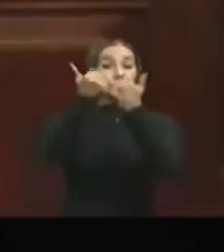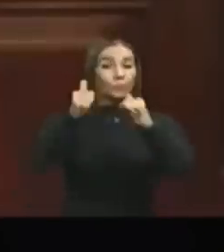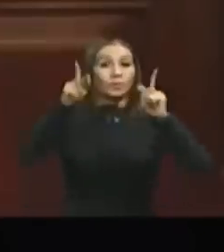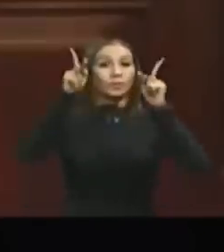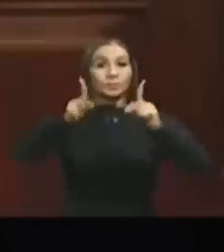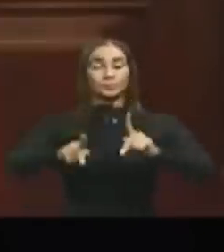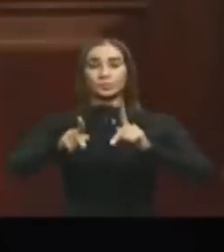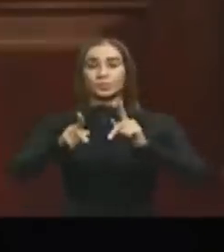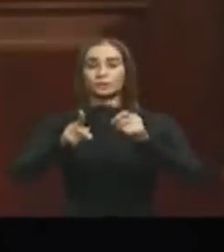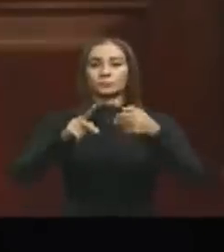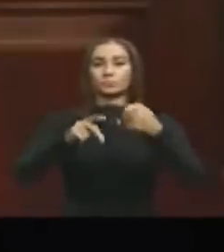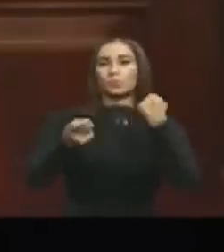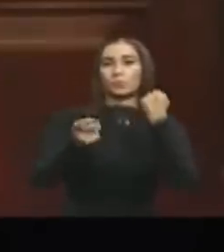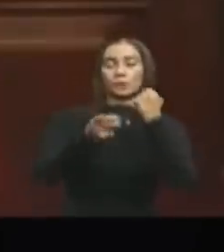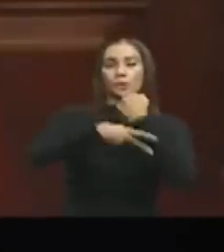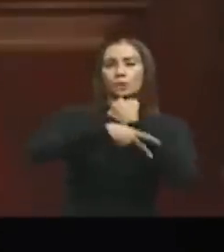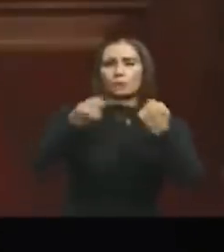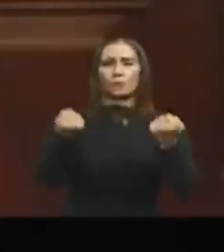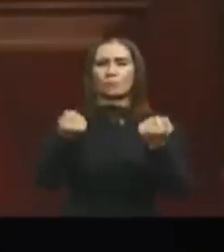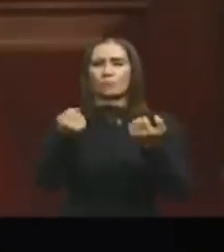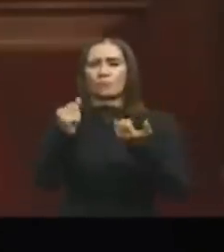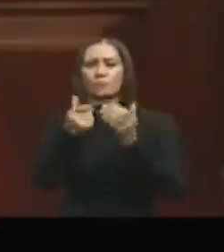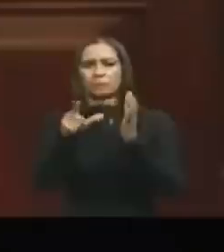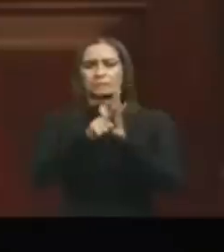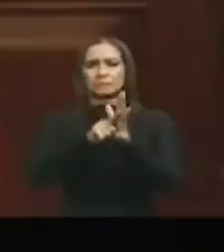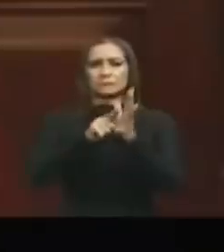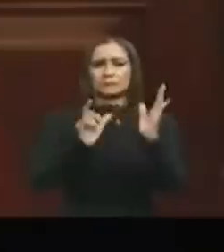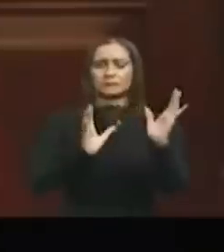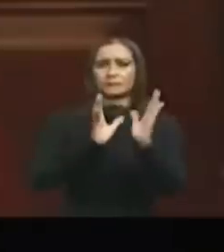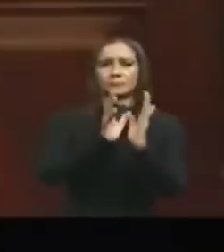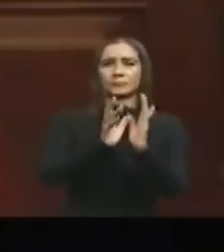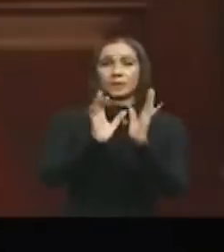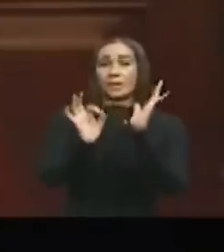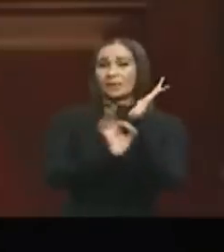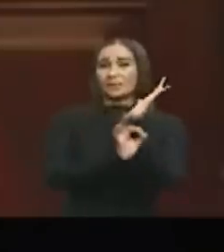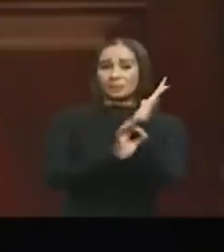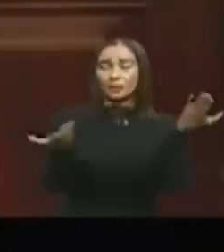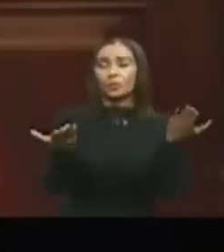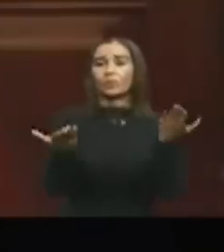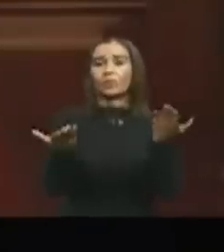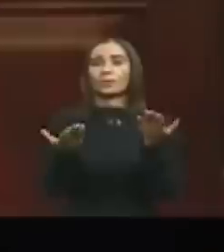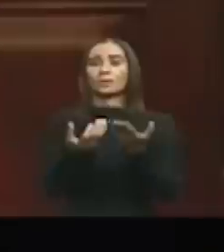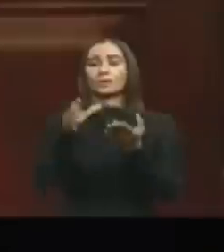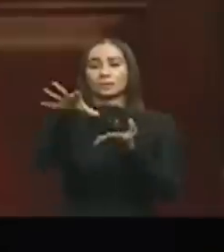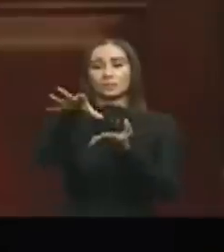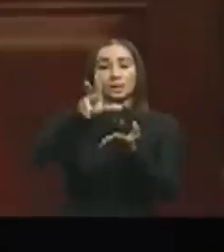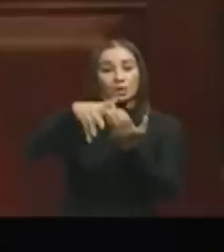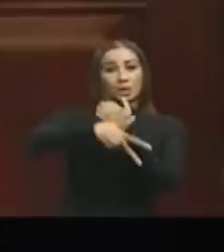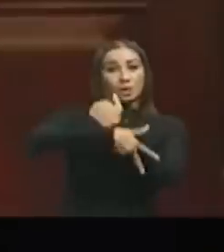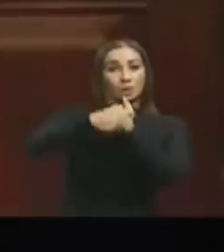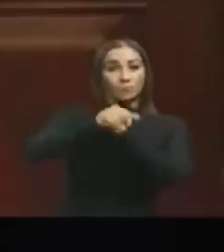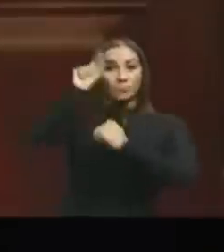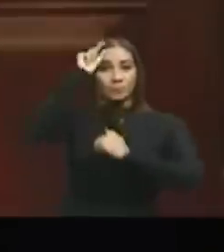delito, quien haya incurrido en actos de narcotráfico, que se hayan lucrado y sustraído un solo peso del